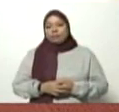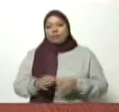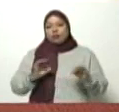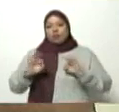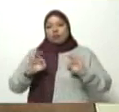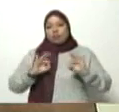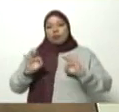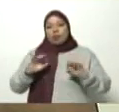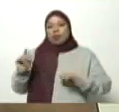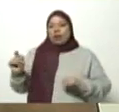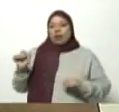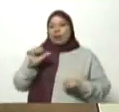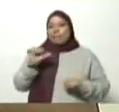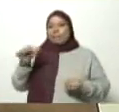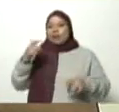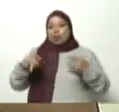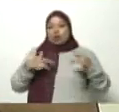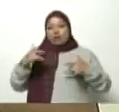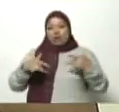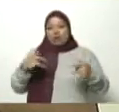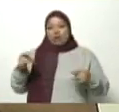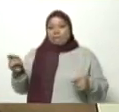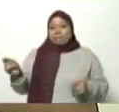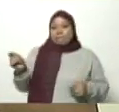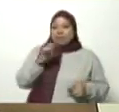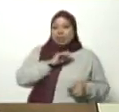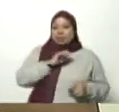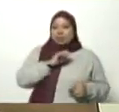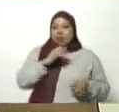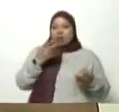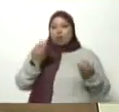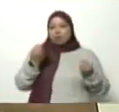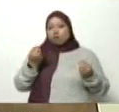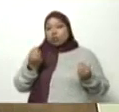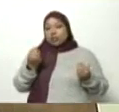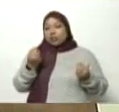Preparémonos este mes, tenemos muchas actividades este mes, muchísimas.